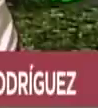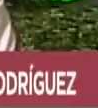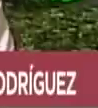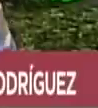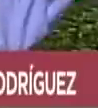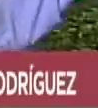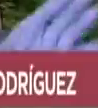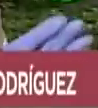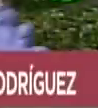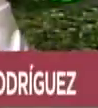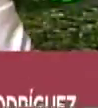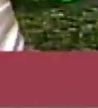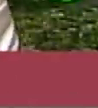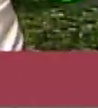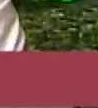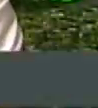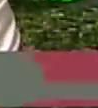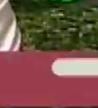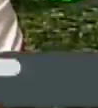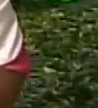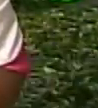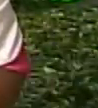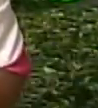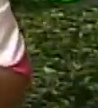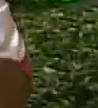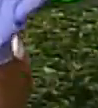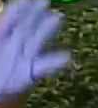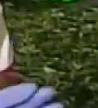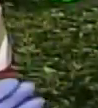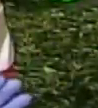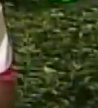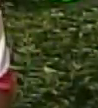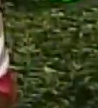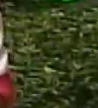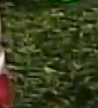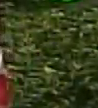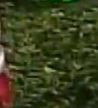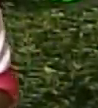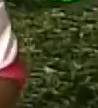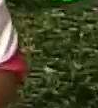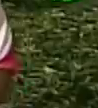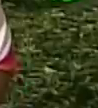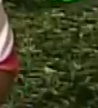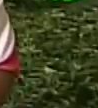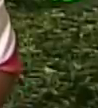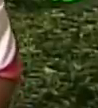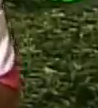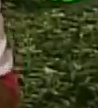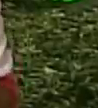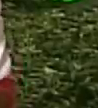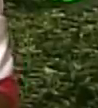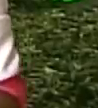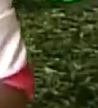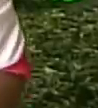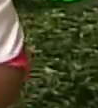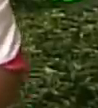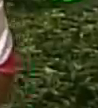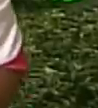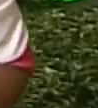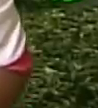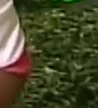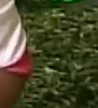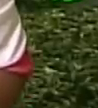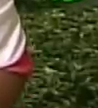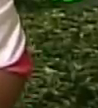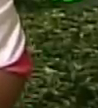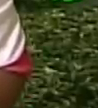del COVID-19, lo que también se refiere al 48% de toda la población afectada. Se mantiene la cifra de 9 fallecidos. Venezuela solidaria